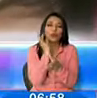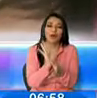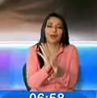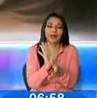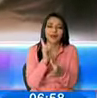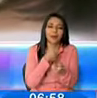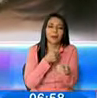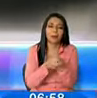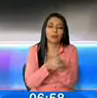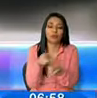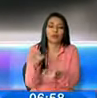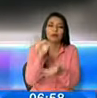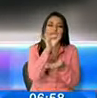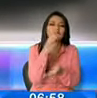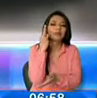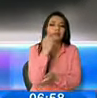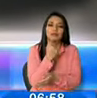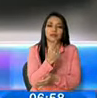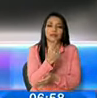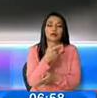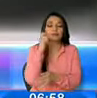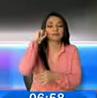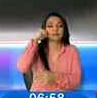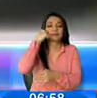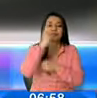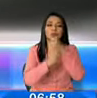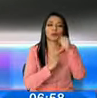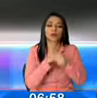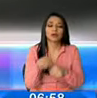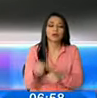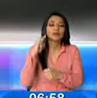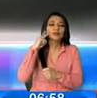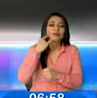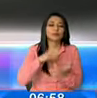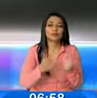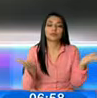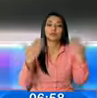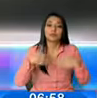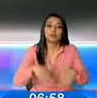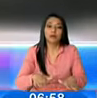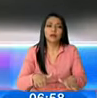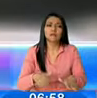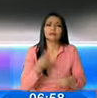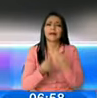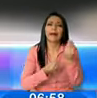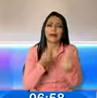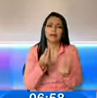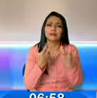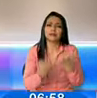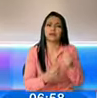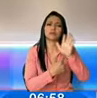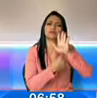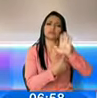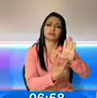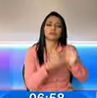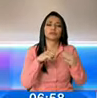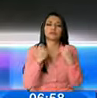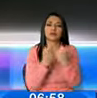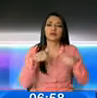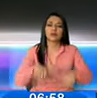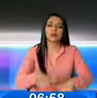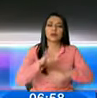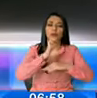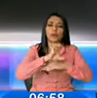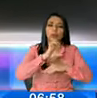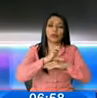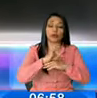Nos Queremos, menciona que al recordar un año de la muerte de Valentina, quieren hacer visible ante la sociedad ecuatoriana que